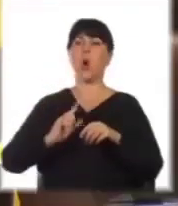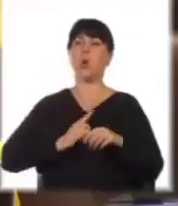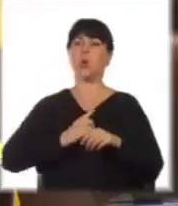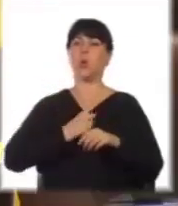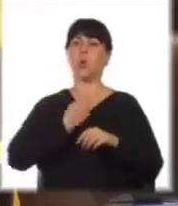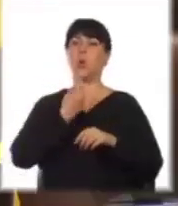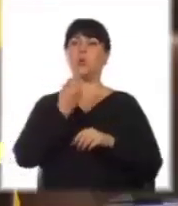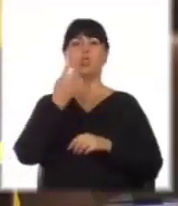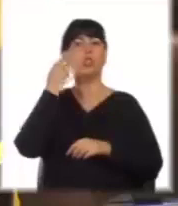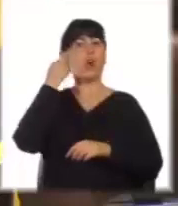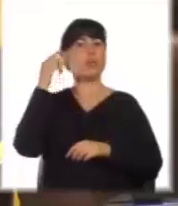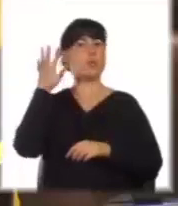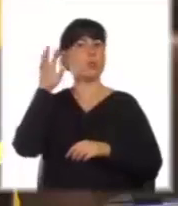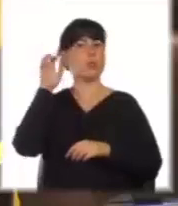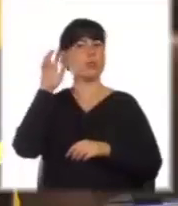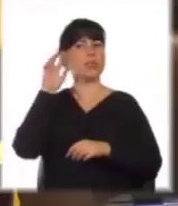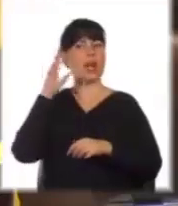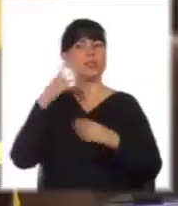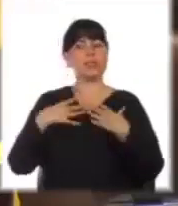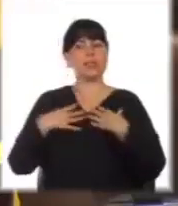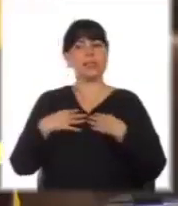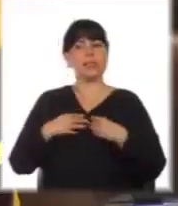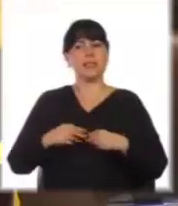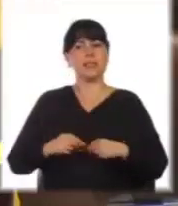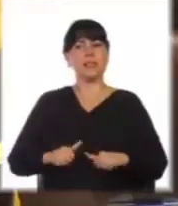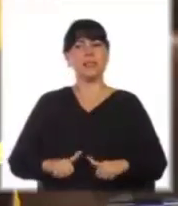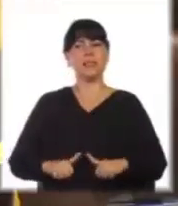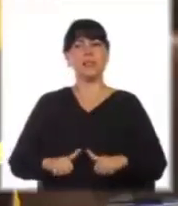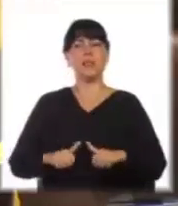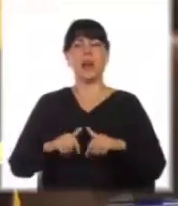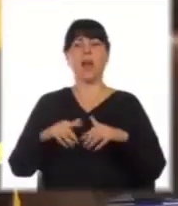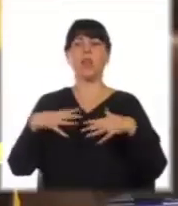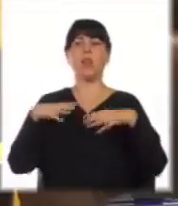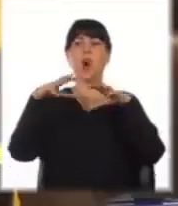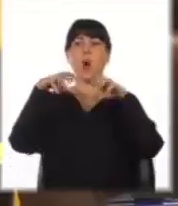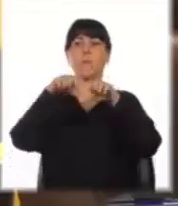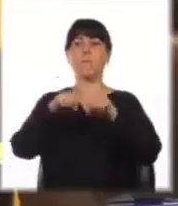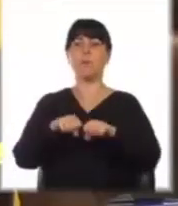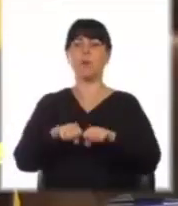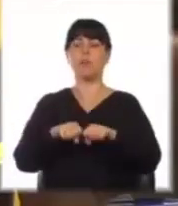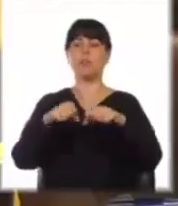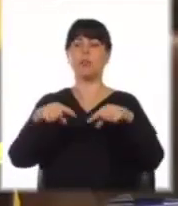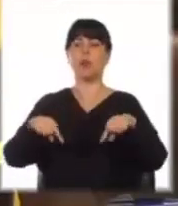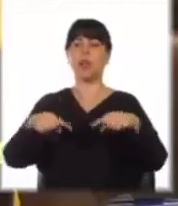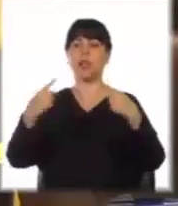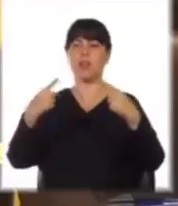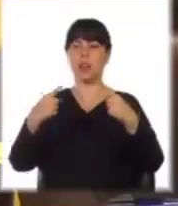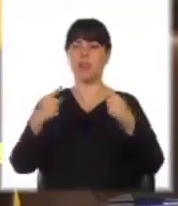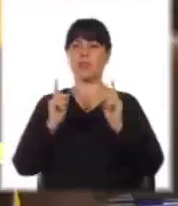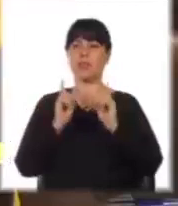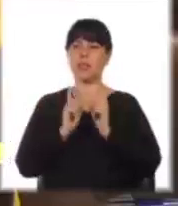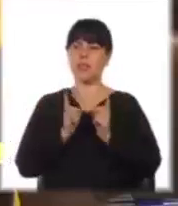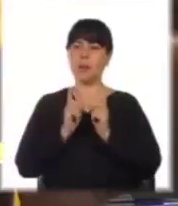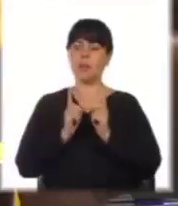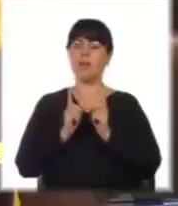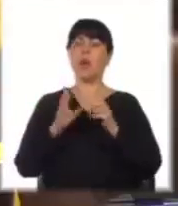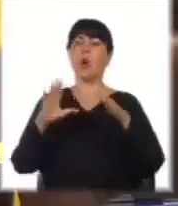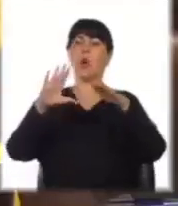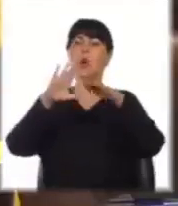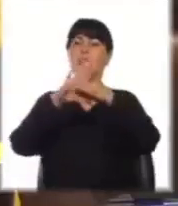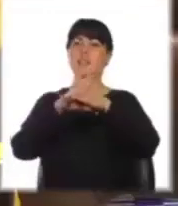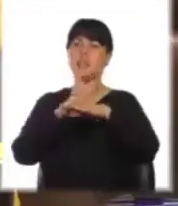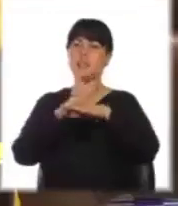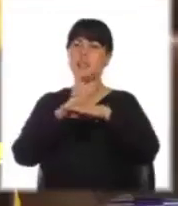tanta sensibilidad y con tanto compromiso varios de los debates. Y es un orgullo también coincidir con